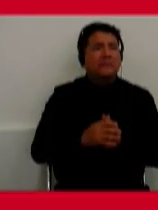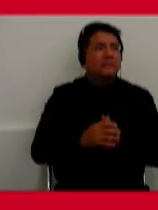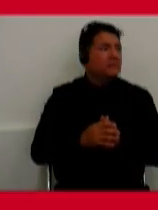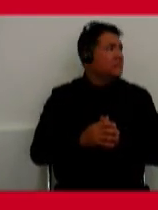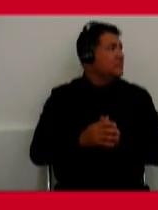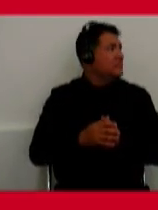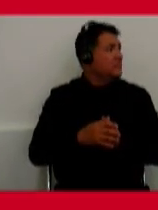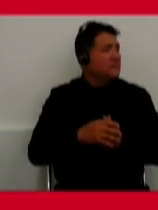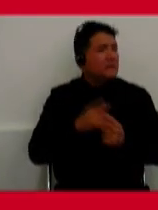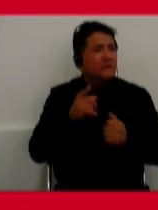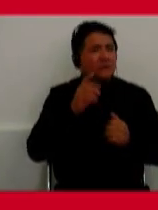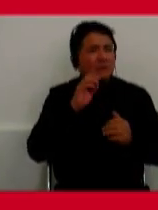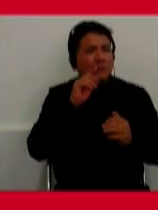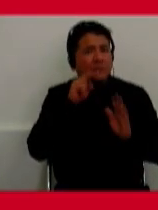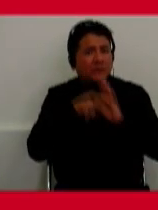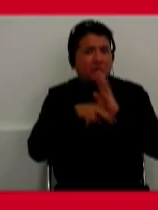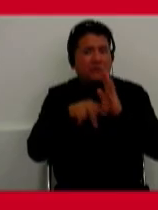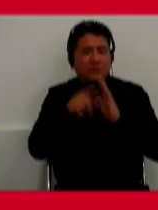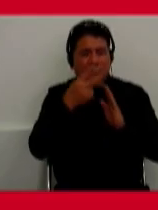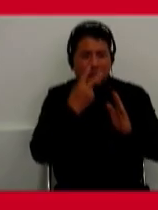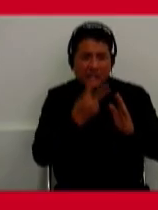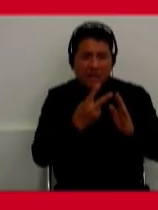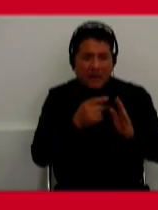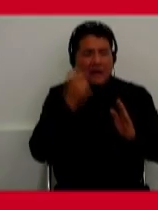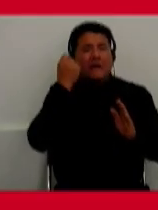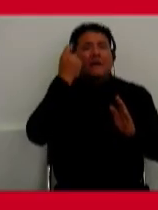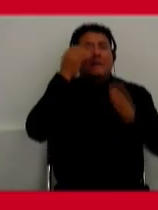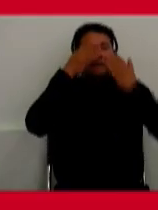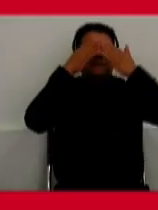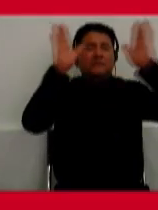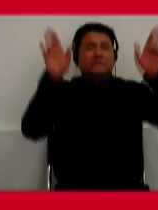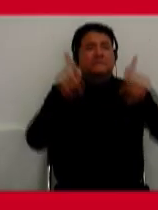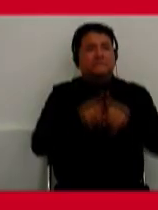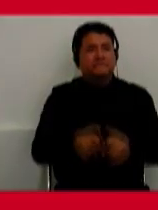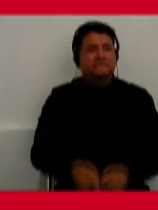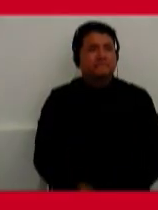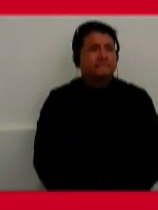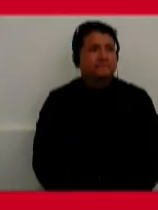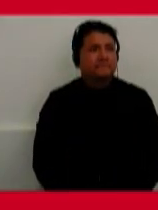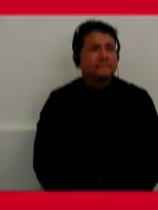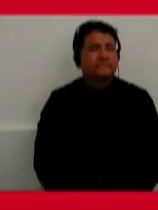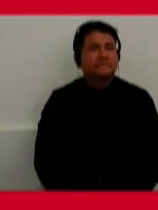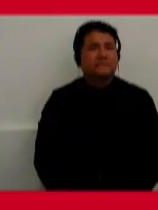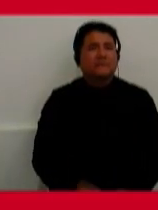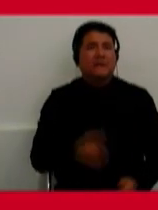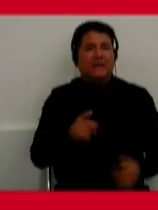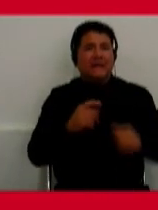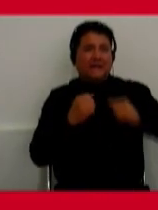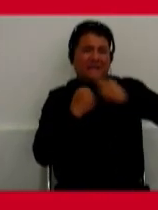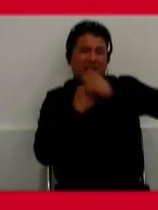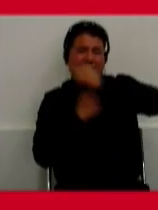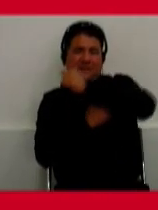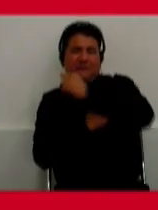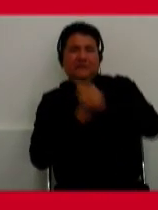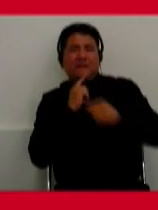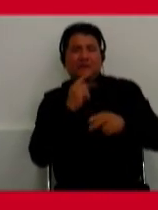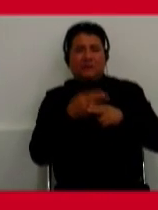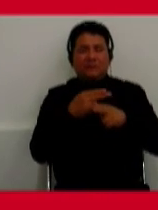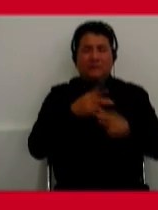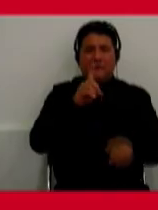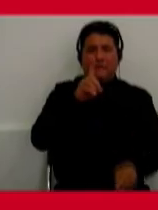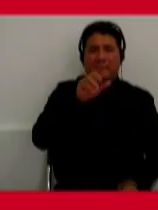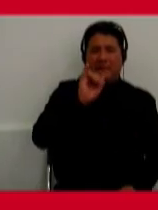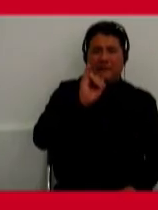método, ¿no? Tiene que ser bastante disciplinado y lo bueno es que es altamente selectivo, ya que el yacimiento, les vuelvo a repetir, es tipo dicing, es un